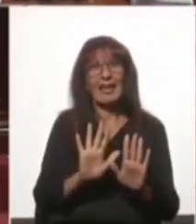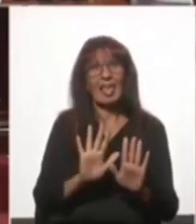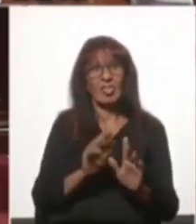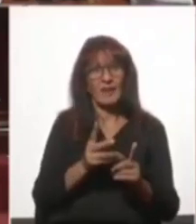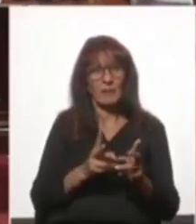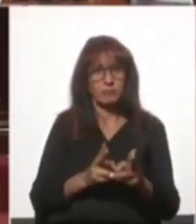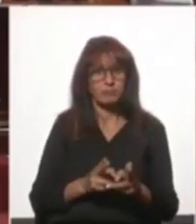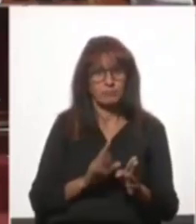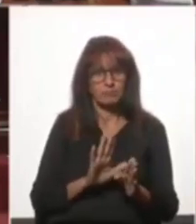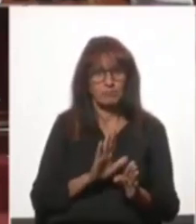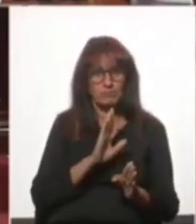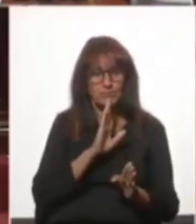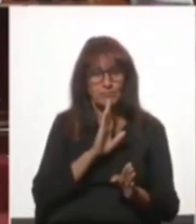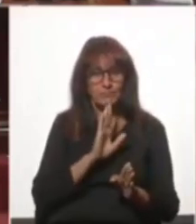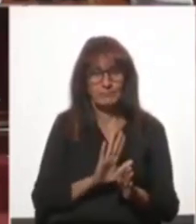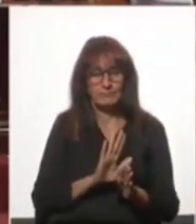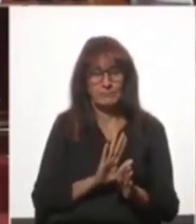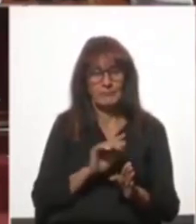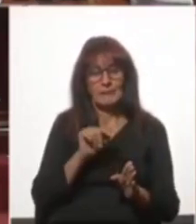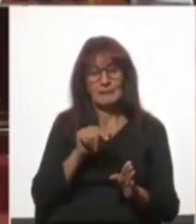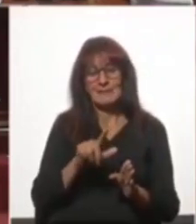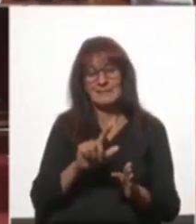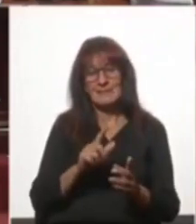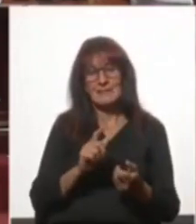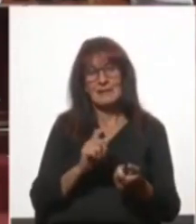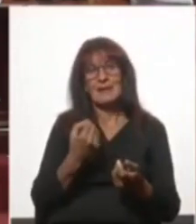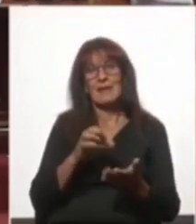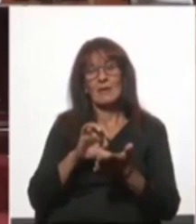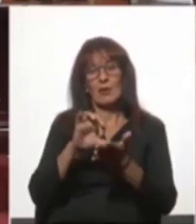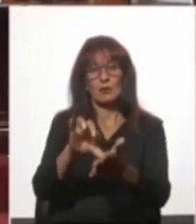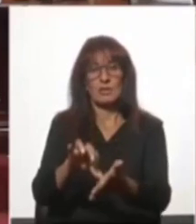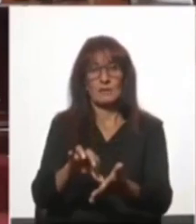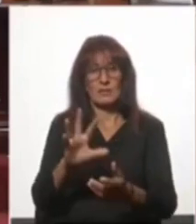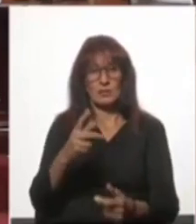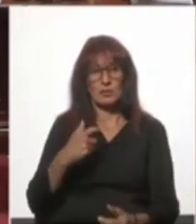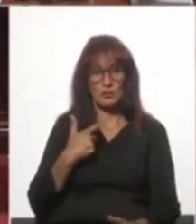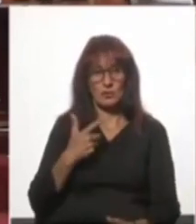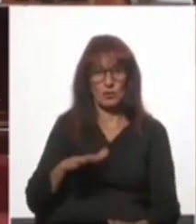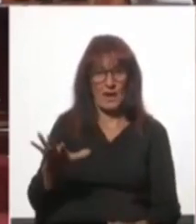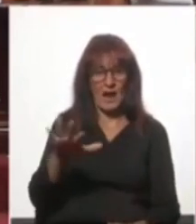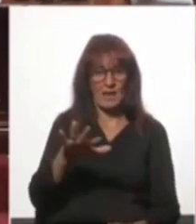y mucho más los servicios de la seguridad social.